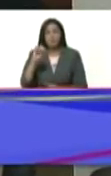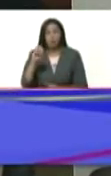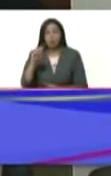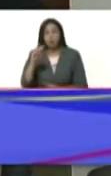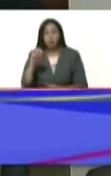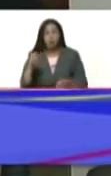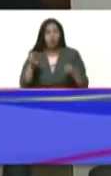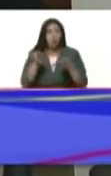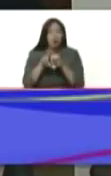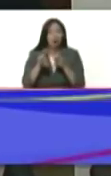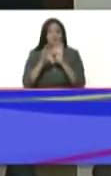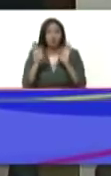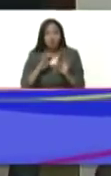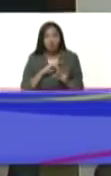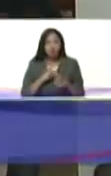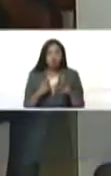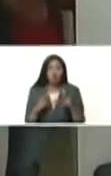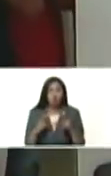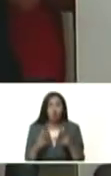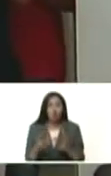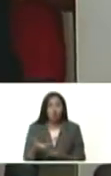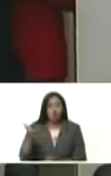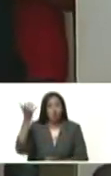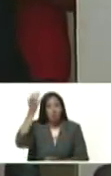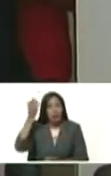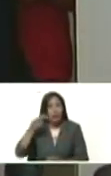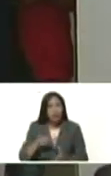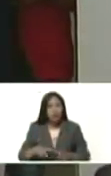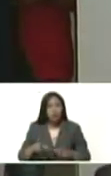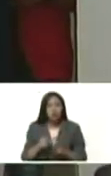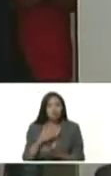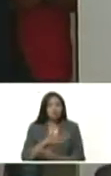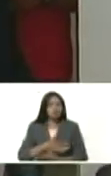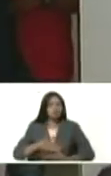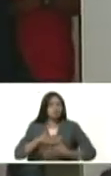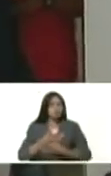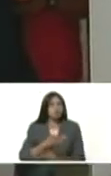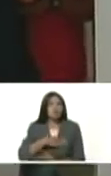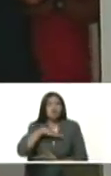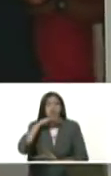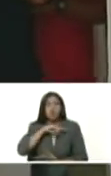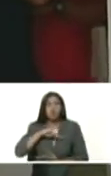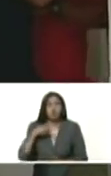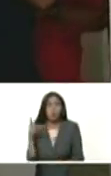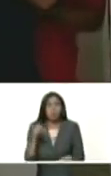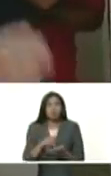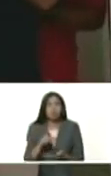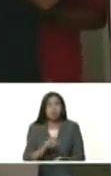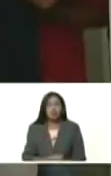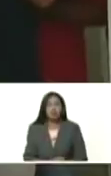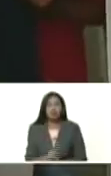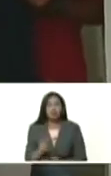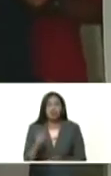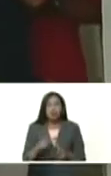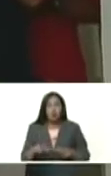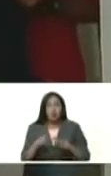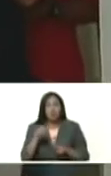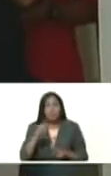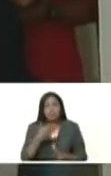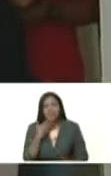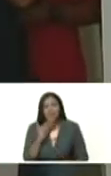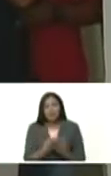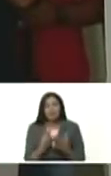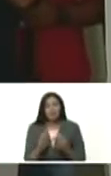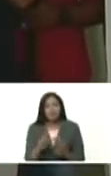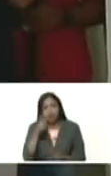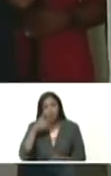fue coronada y de verdad que nos sentimos, bueno, llenos de orgullo y llenos de satisfacción, en primer lugar, que usted esté acá. En segundo lugar, bueno, agradecer a todo